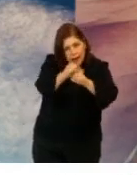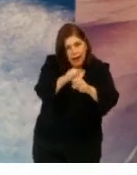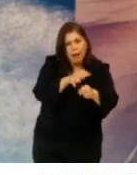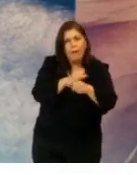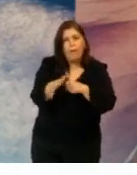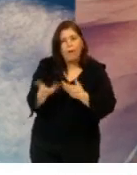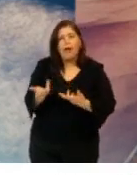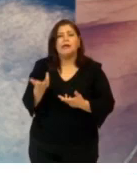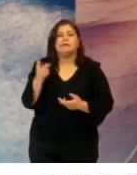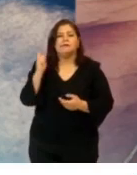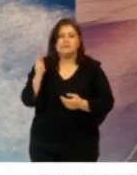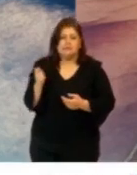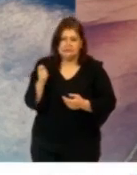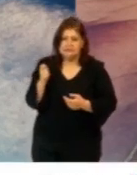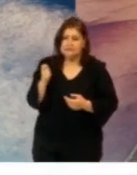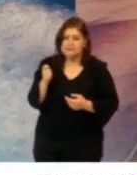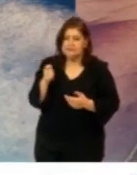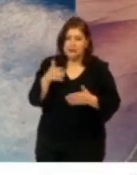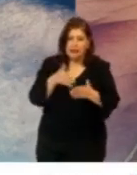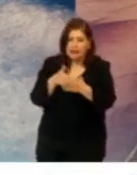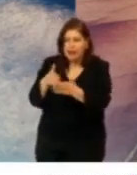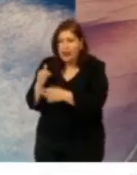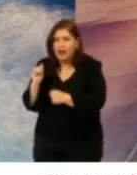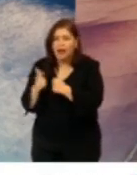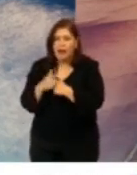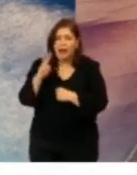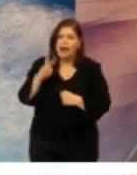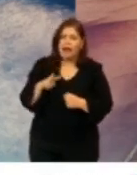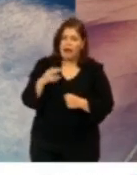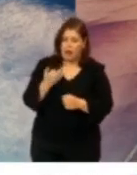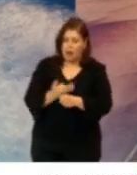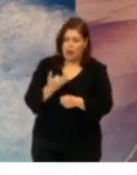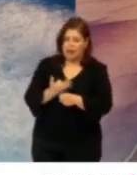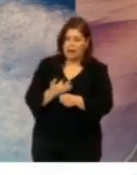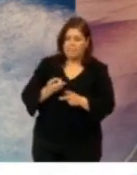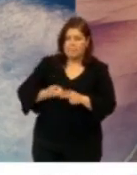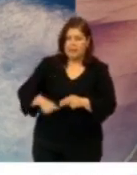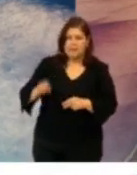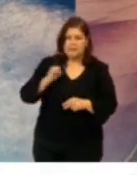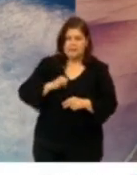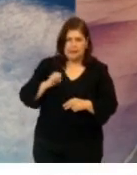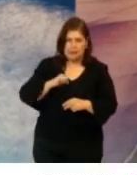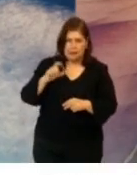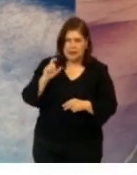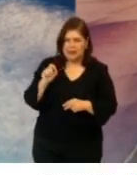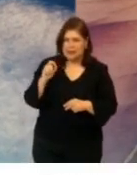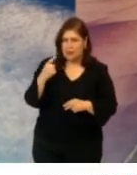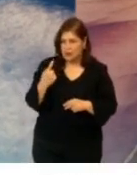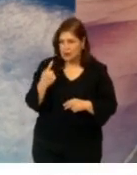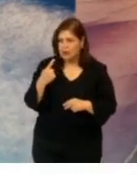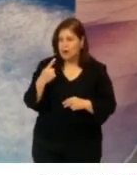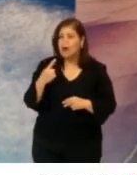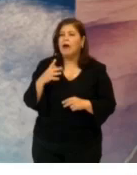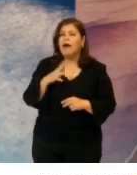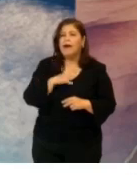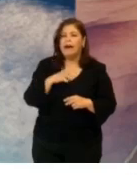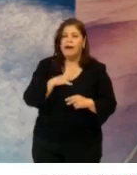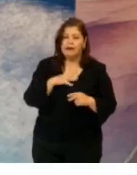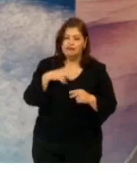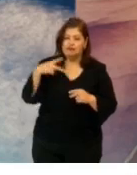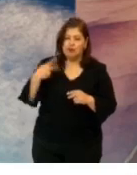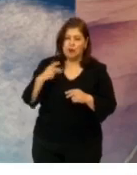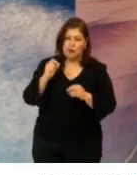en una época que apenas se empieza a adivinar, que es esta del siglo XXI, y que marca sus propias